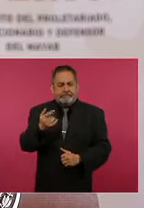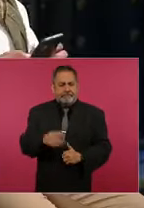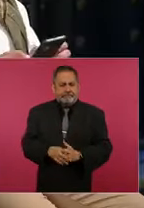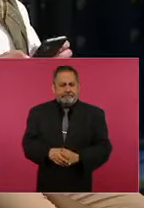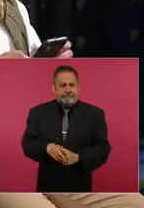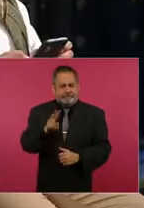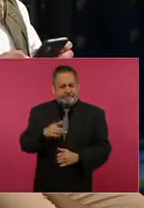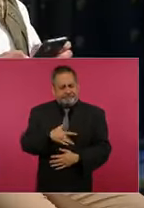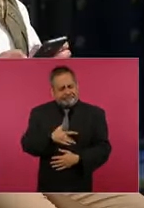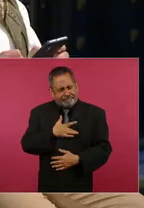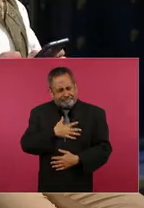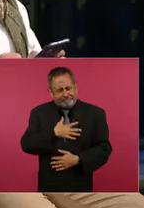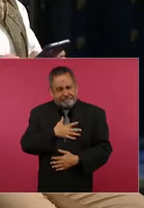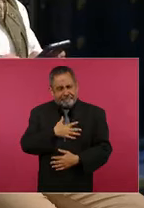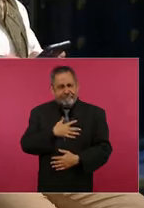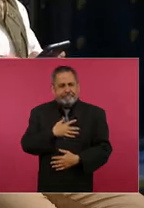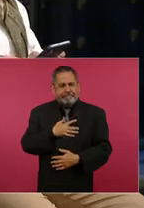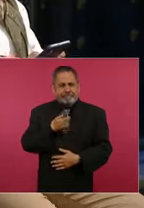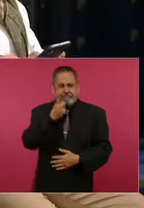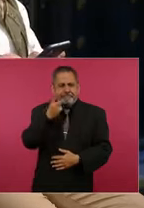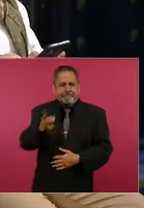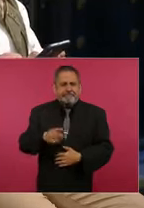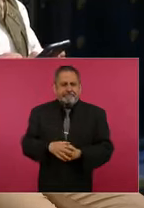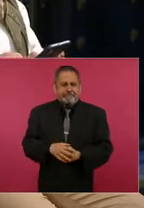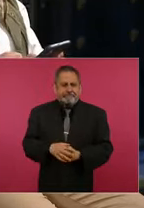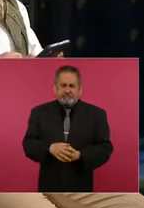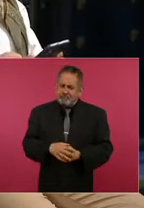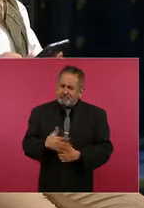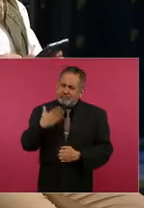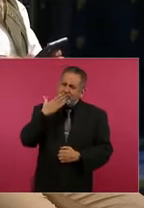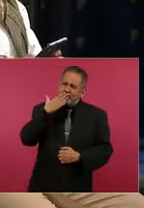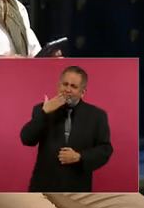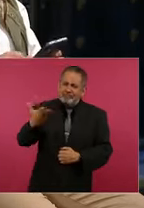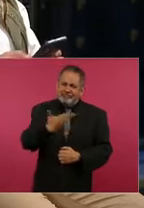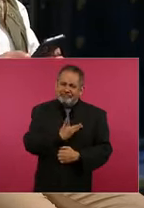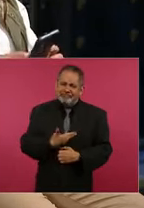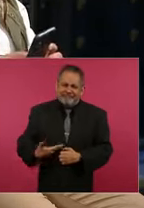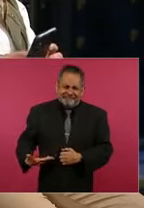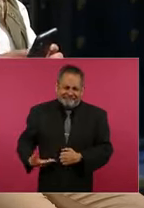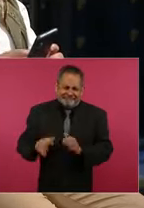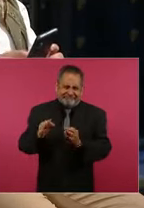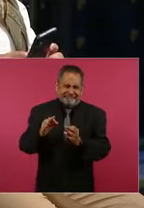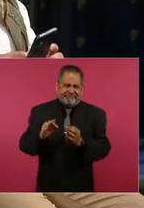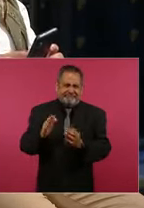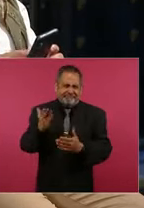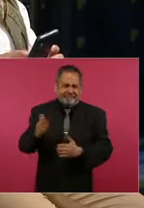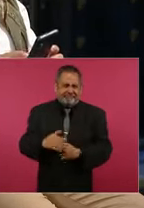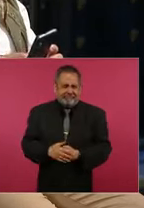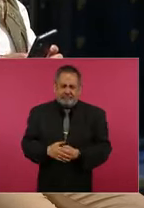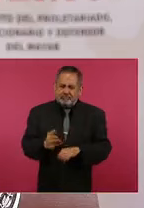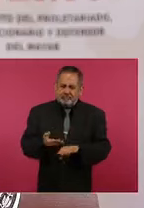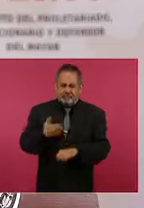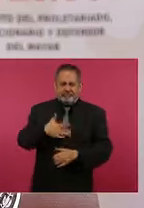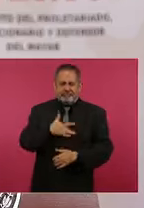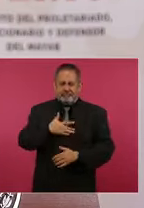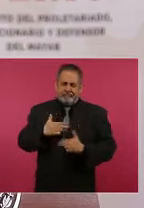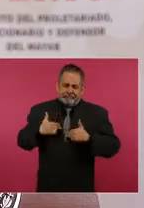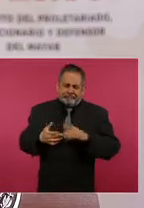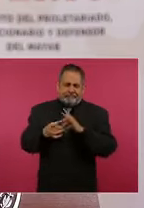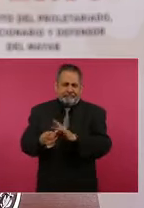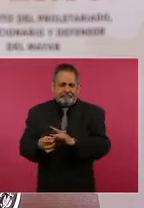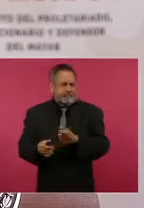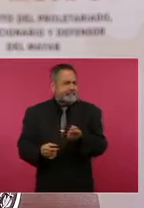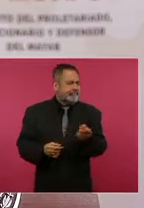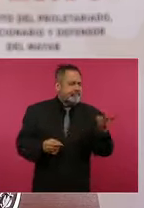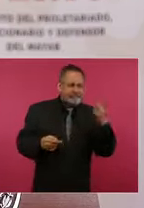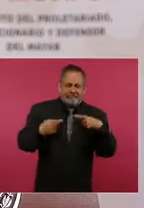y decirle que pues usted es un gran presidente, es muy humano, aunque haya gente